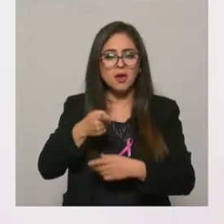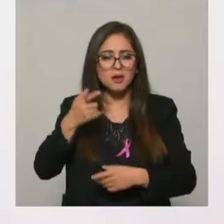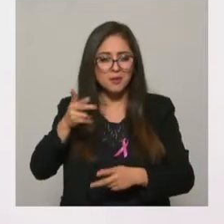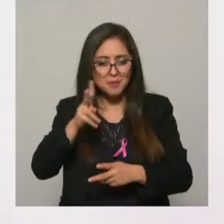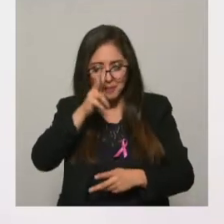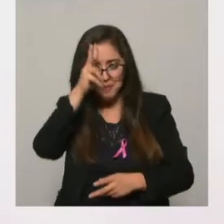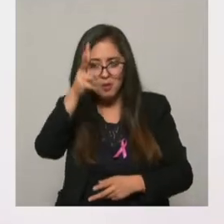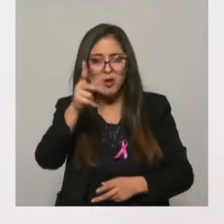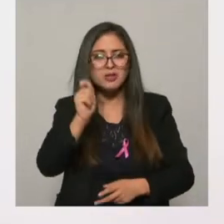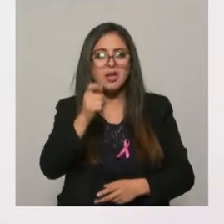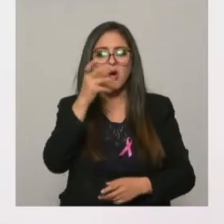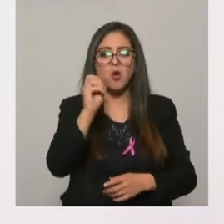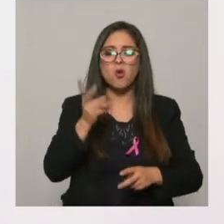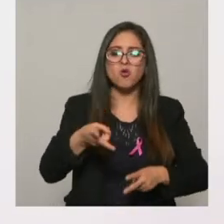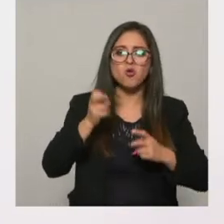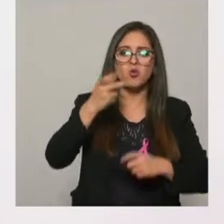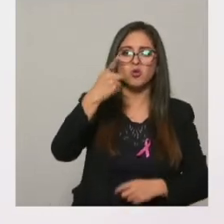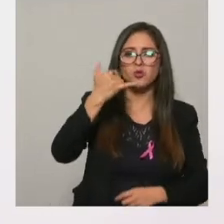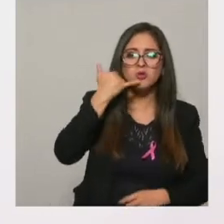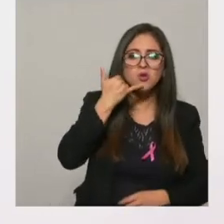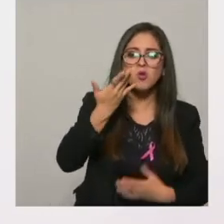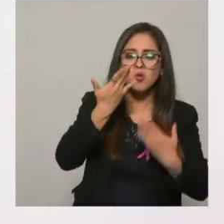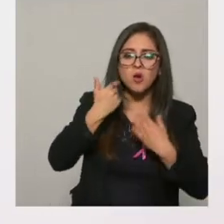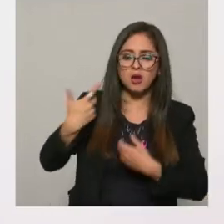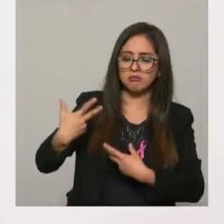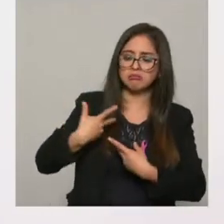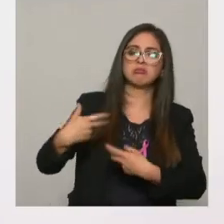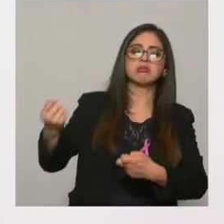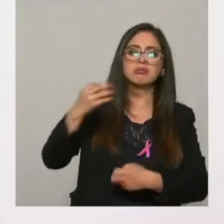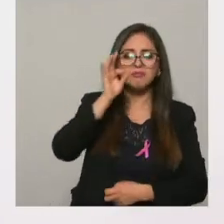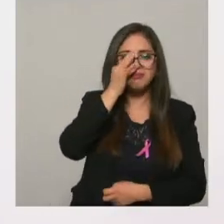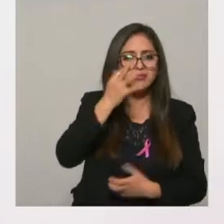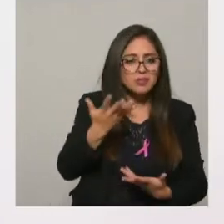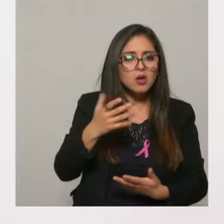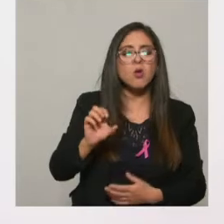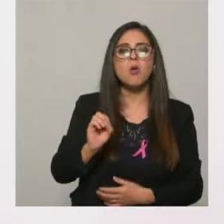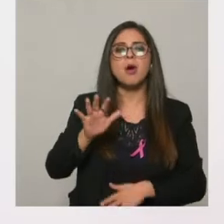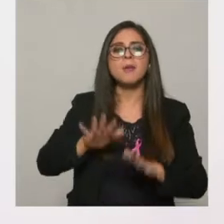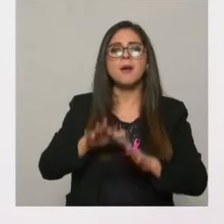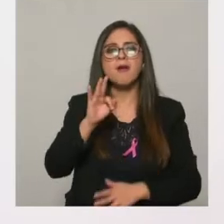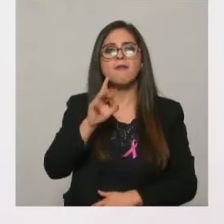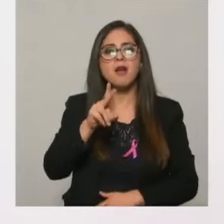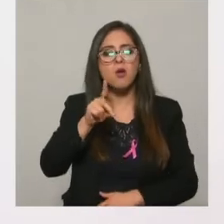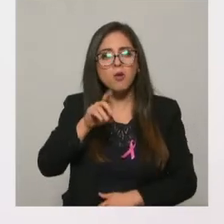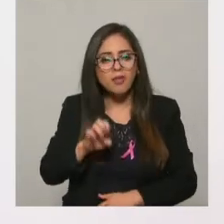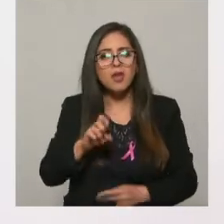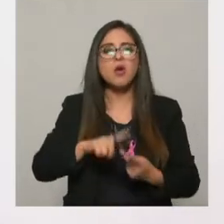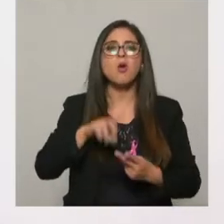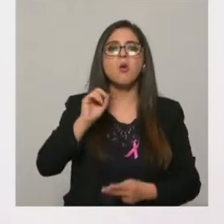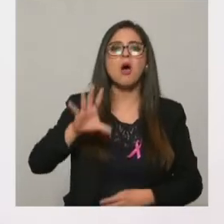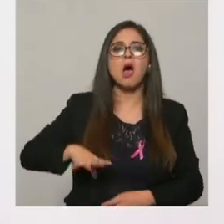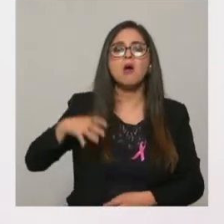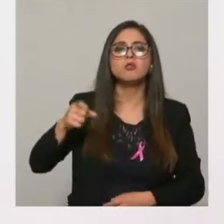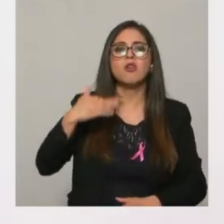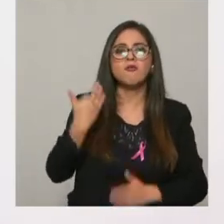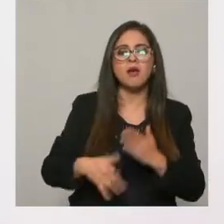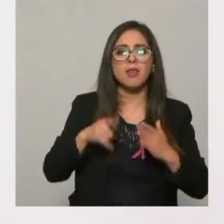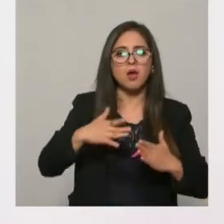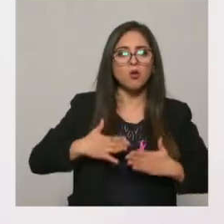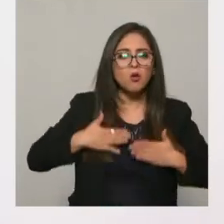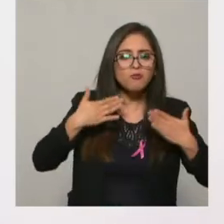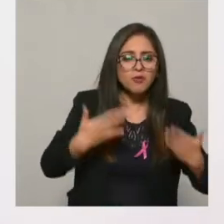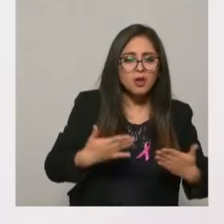sin violencia, que es algo que además ha crecido en la Ciudad de México. El fraude, el abuso de confianza, incluso el